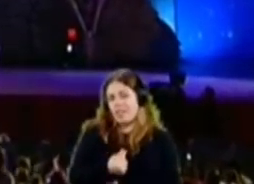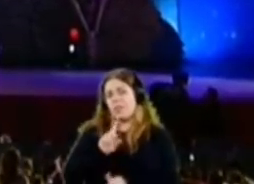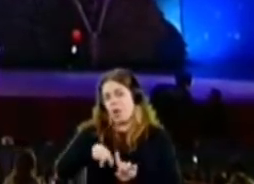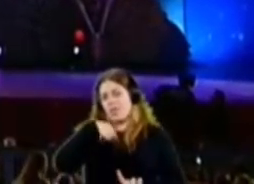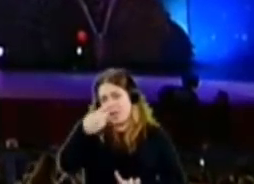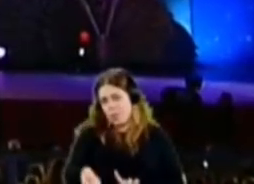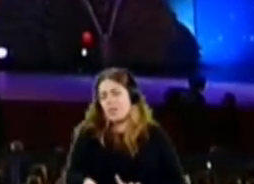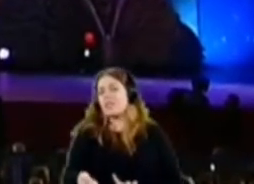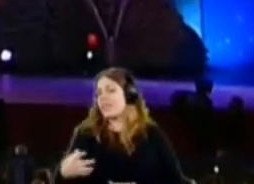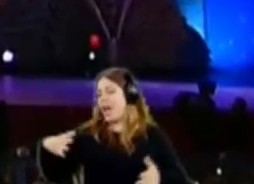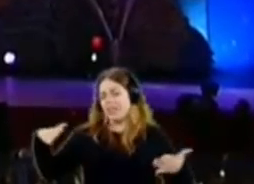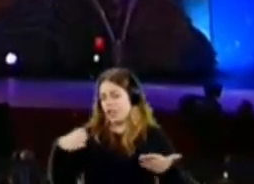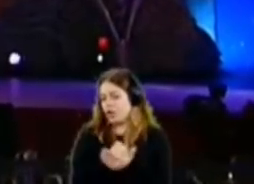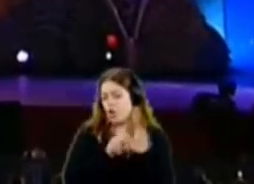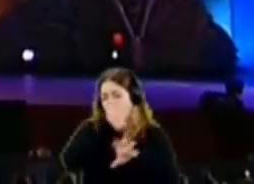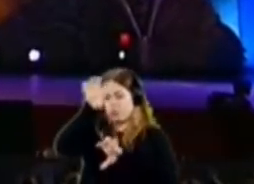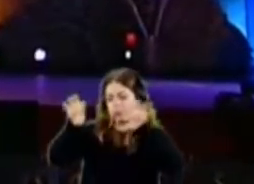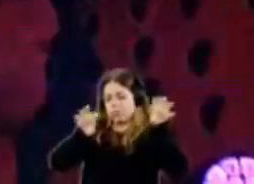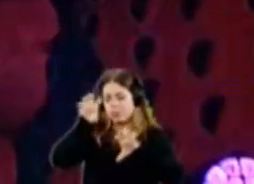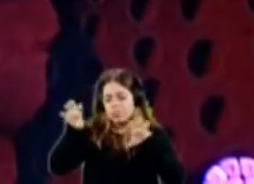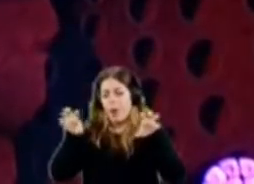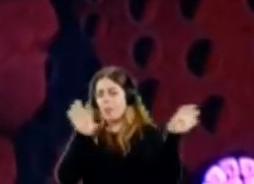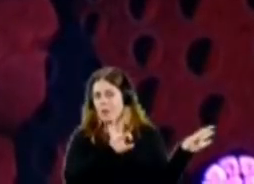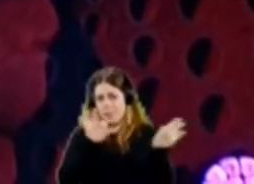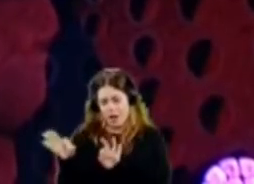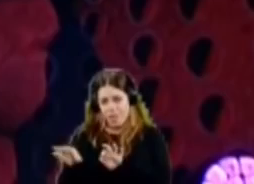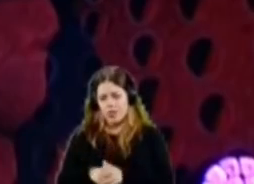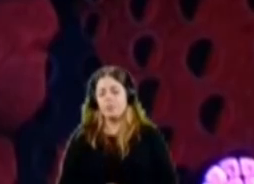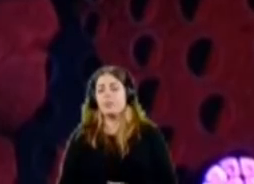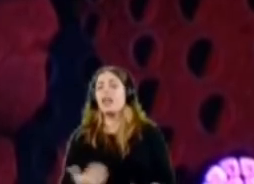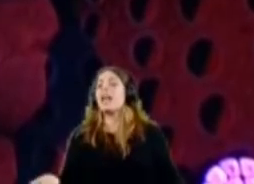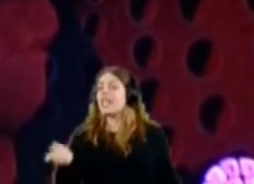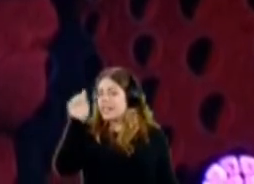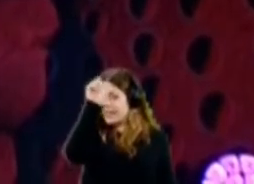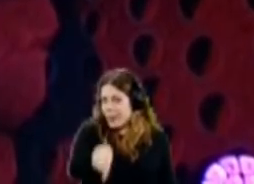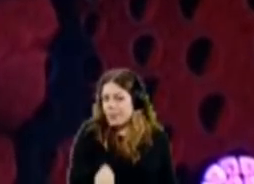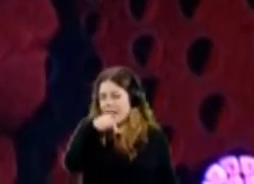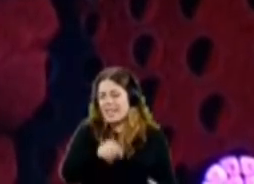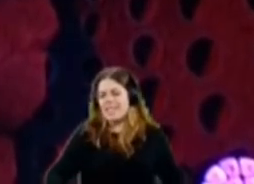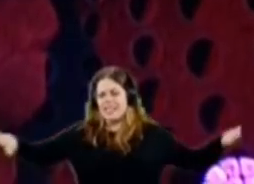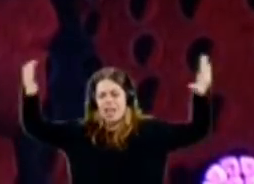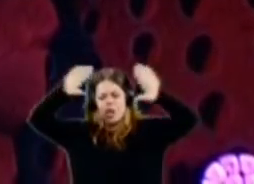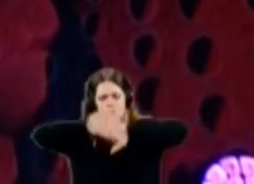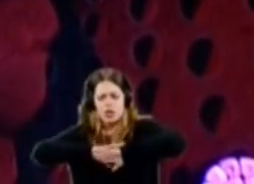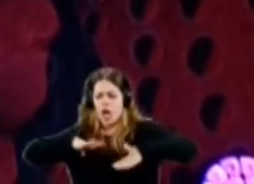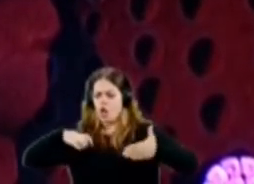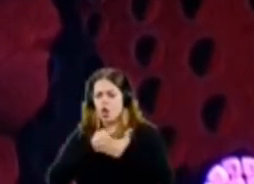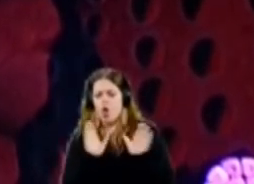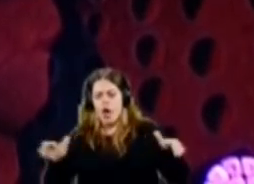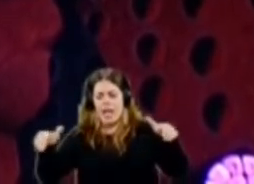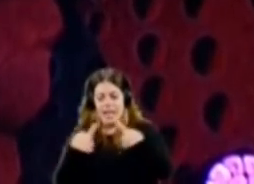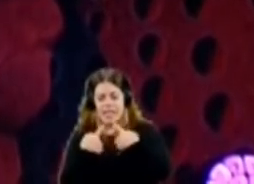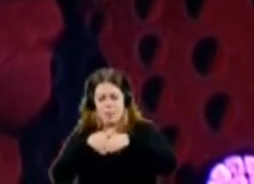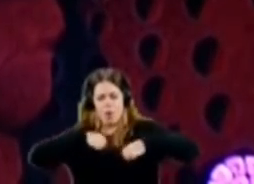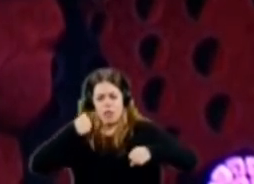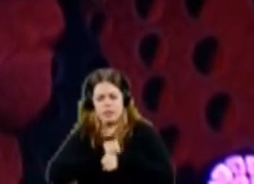ustedes nada de este espectáculo. Además, si se fijan, esta noche todo el equipo, el que ha estado trabajando detrás, va a